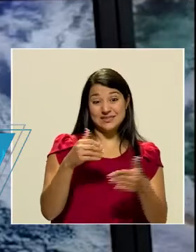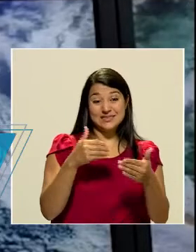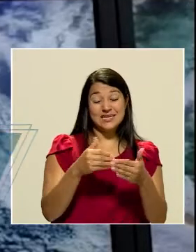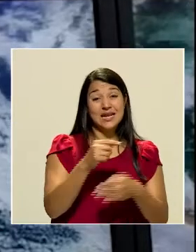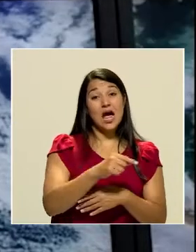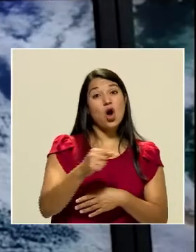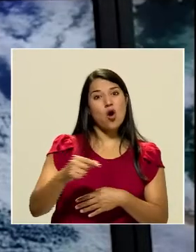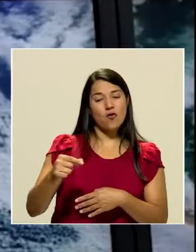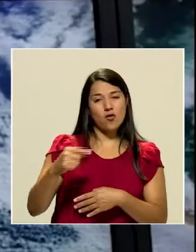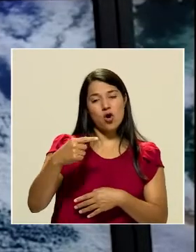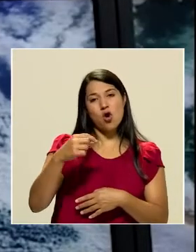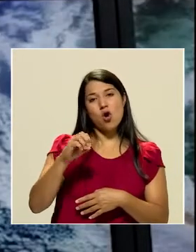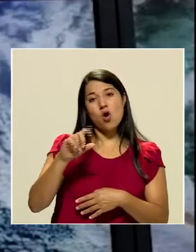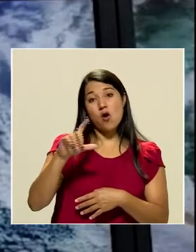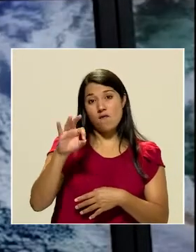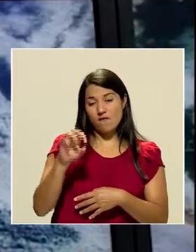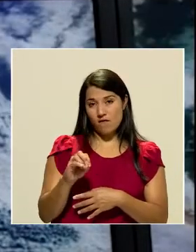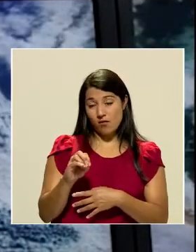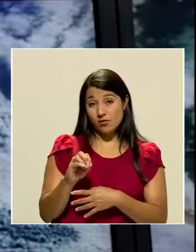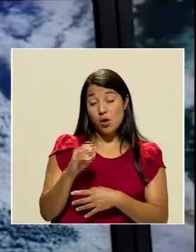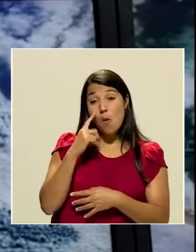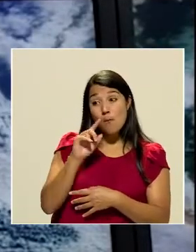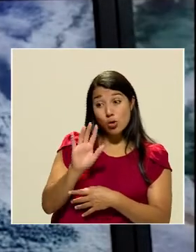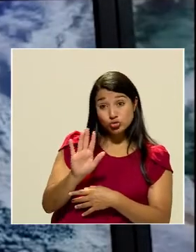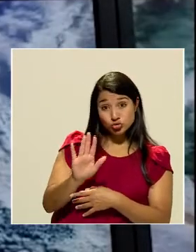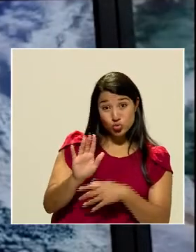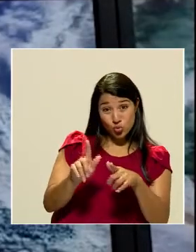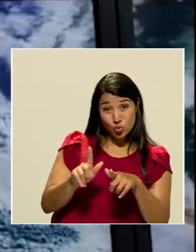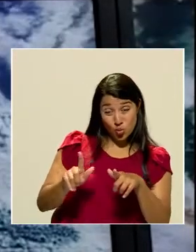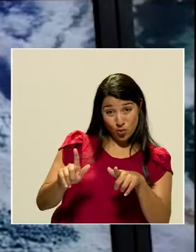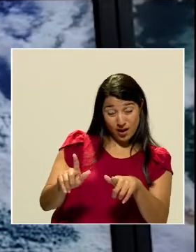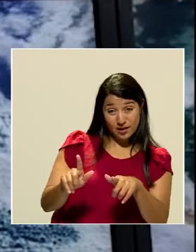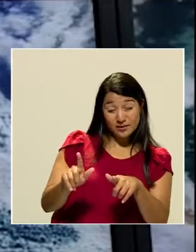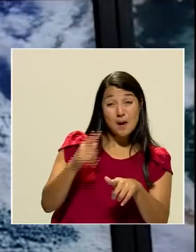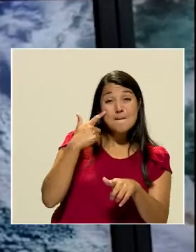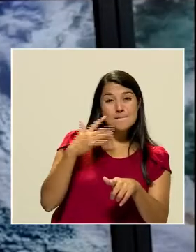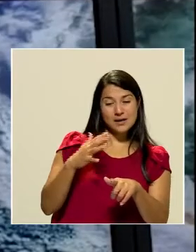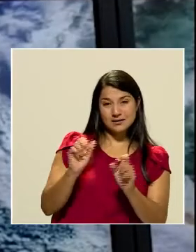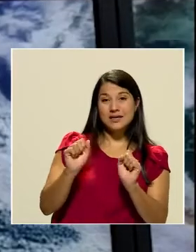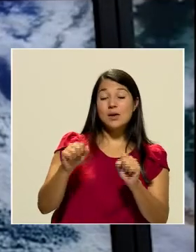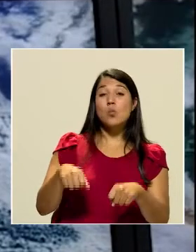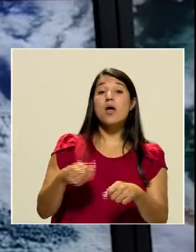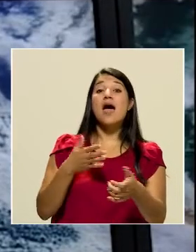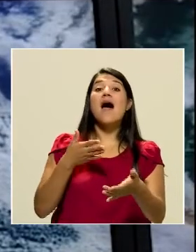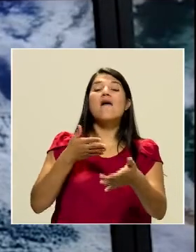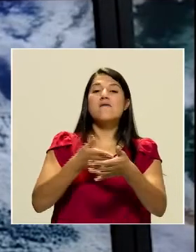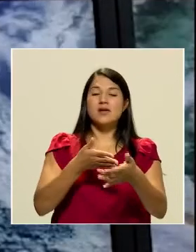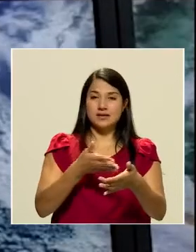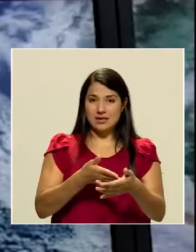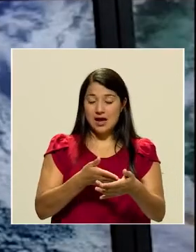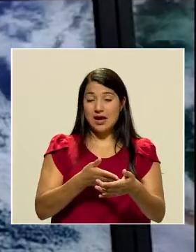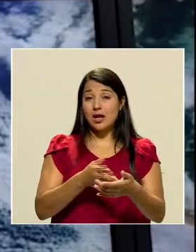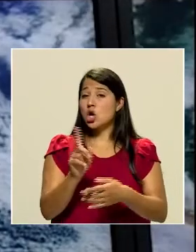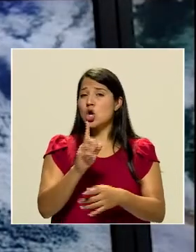Honduras. Debido a su posición y su posible fortalecimiento, se estima una afectación de forma indirecta de